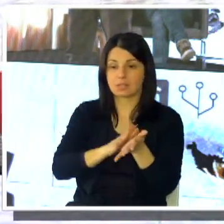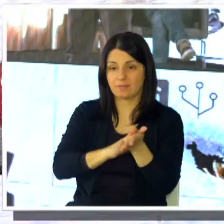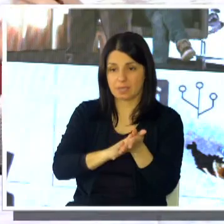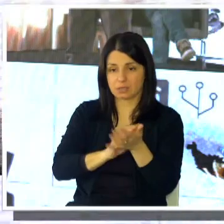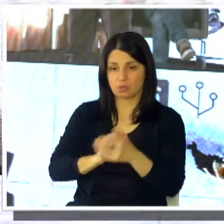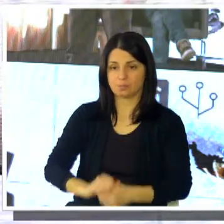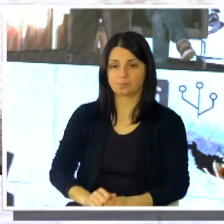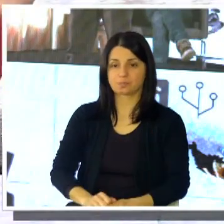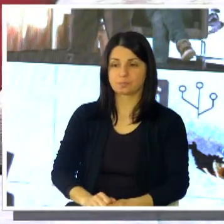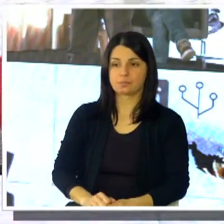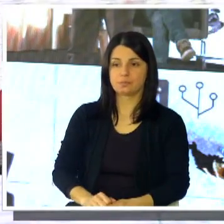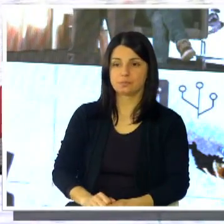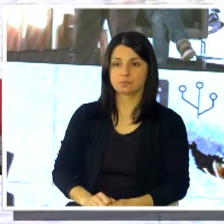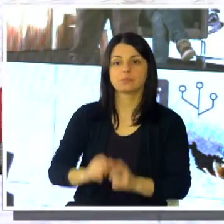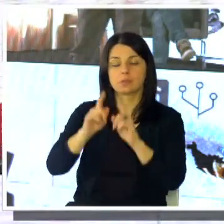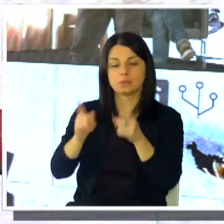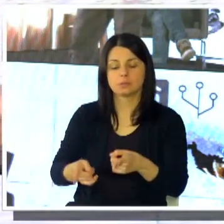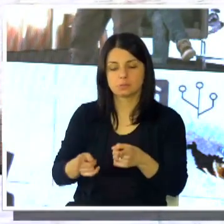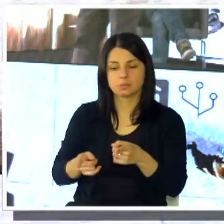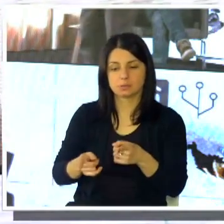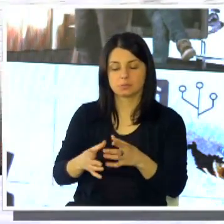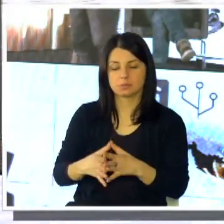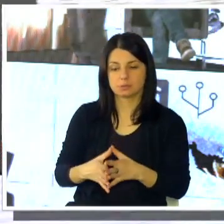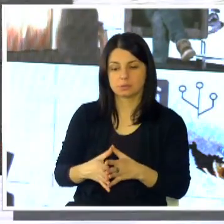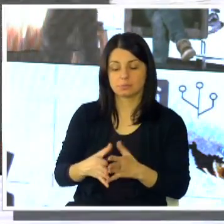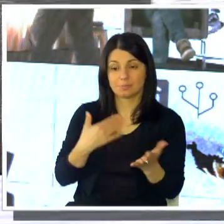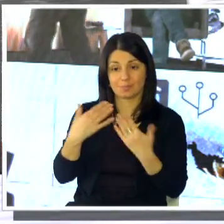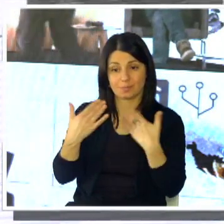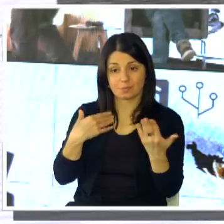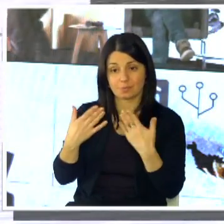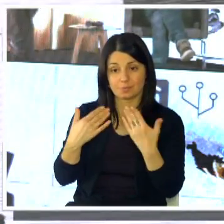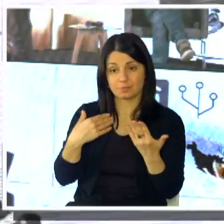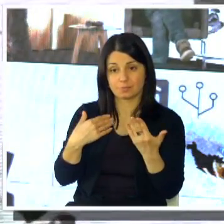certifican. Bien, también hablando